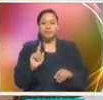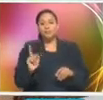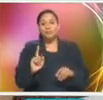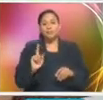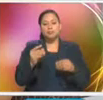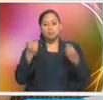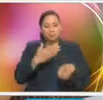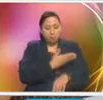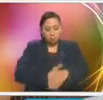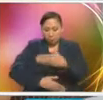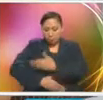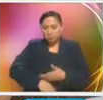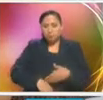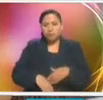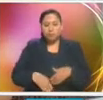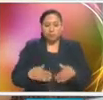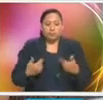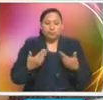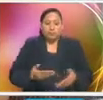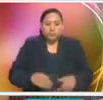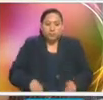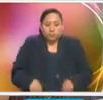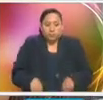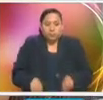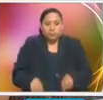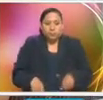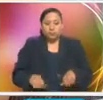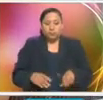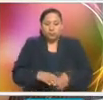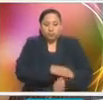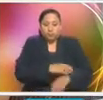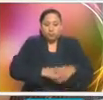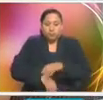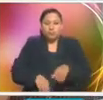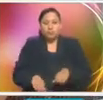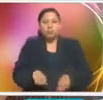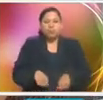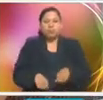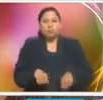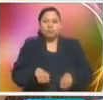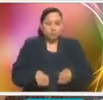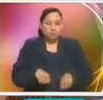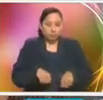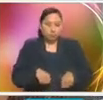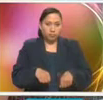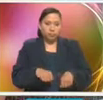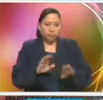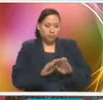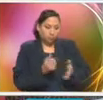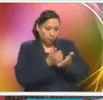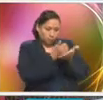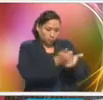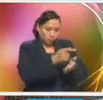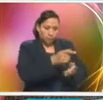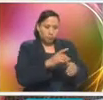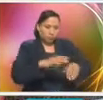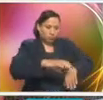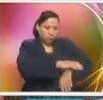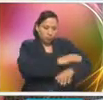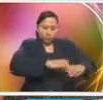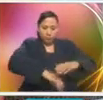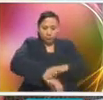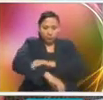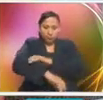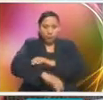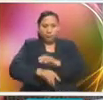perdió sus patitas delanteras. Y bueno, pues ya sabrán, habrá muchas cosas por hacer en lo que le pudieron dejar unas prótesis que